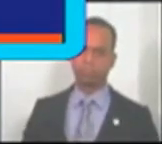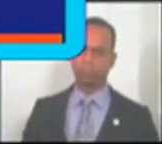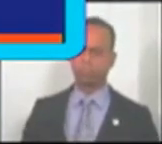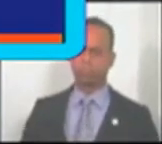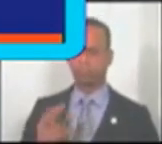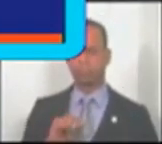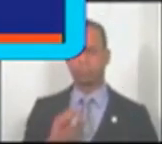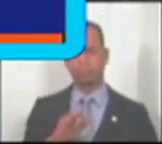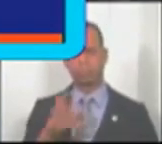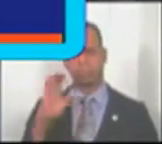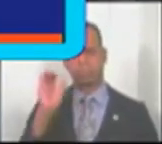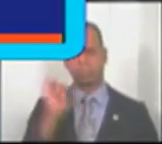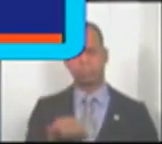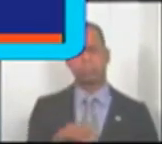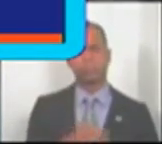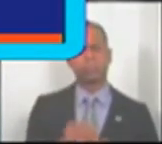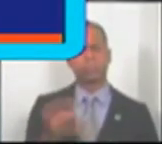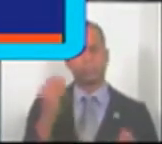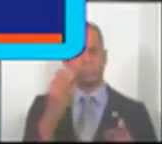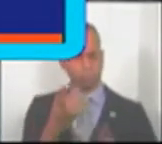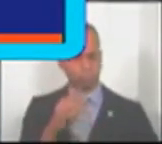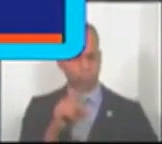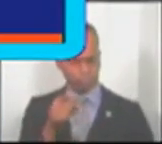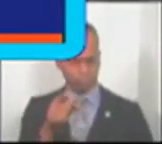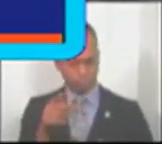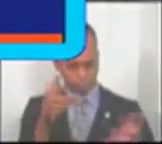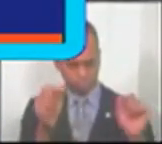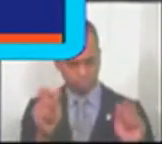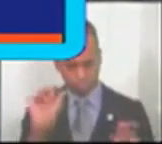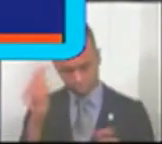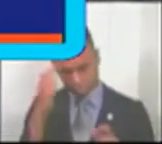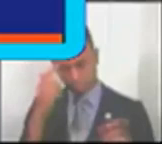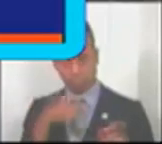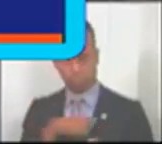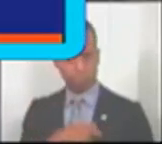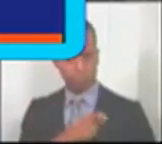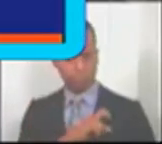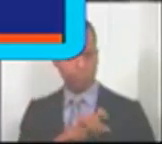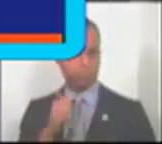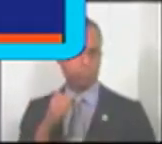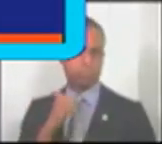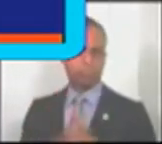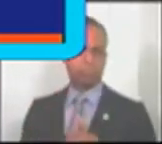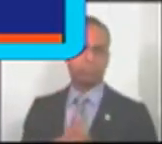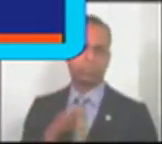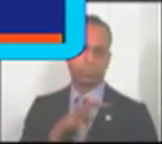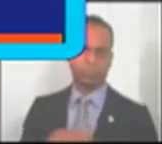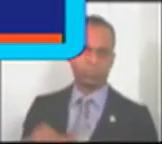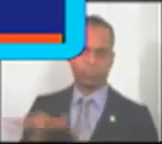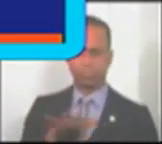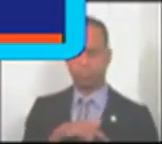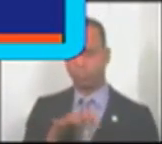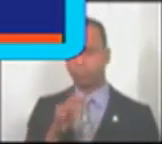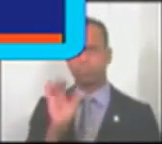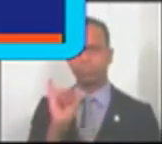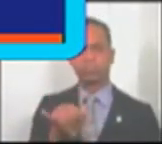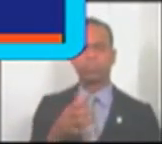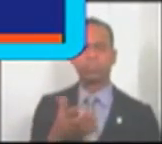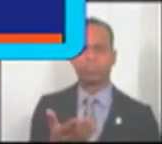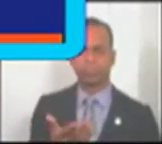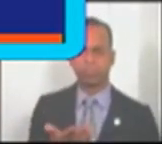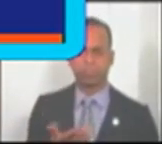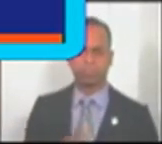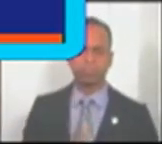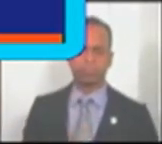que se produce la impulsión ya, usted como presidente del gobierno de España, de la creación del espacio de las cumbres iberoamericanas.